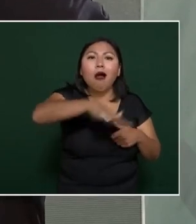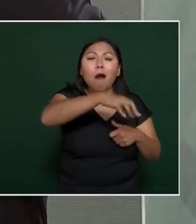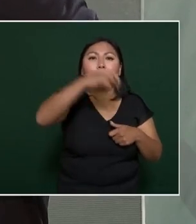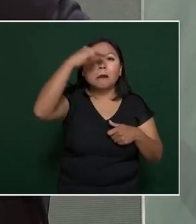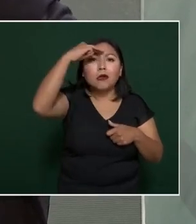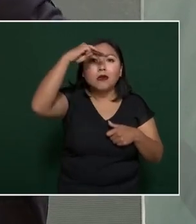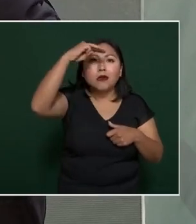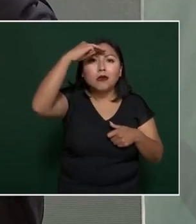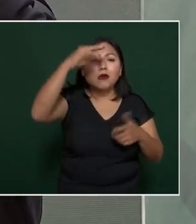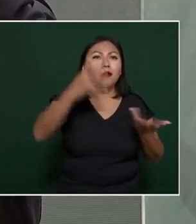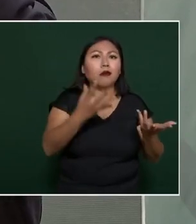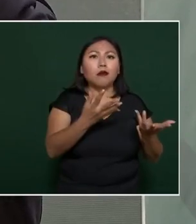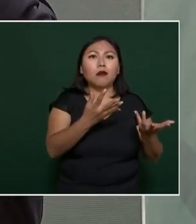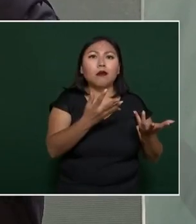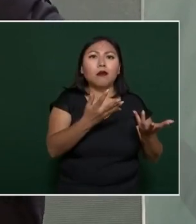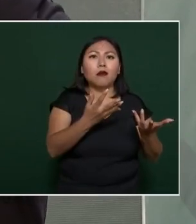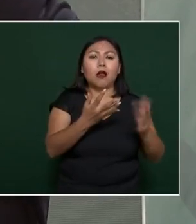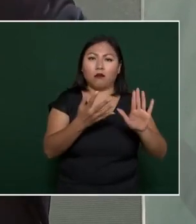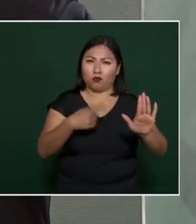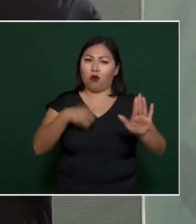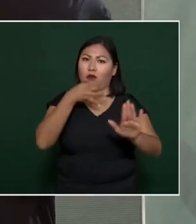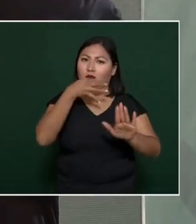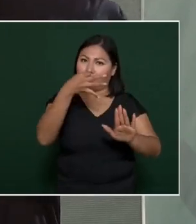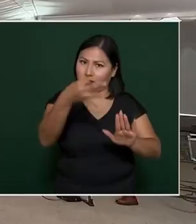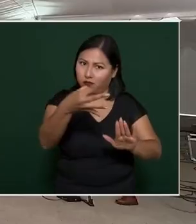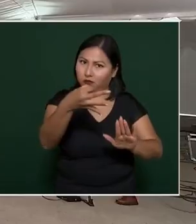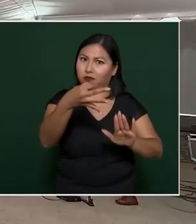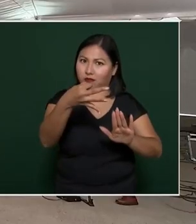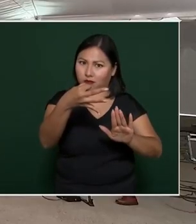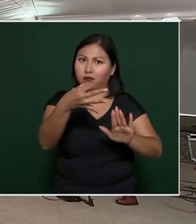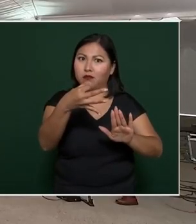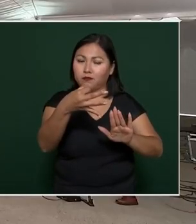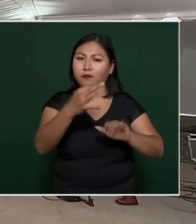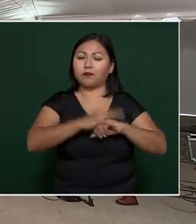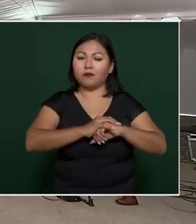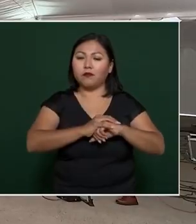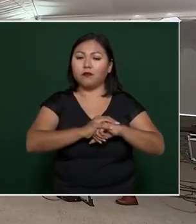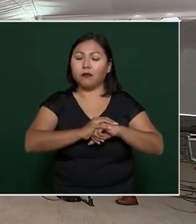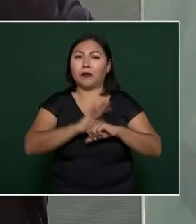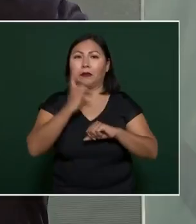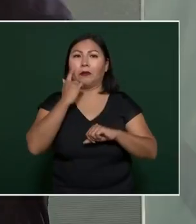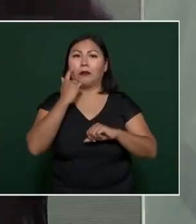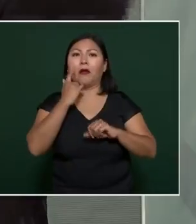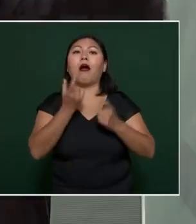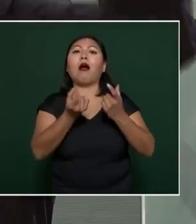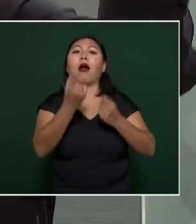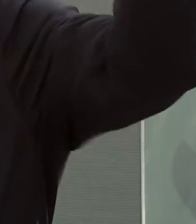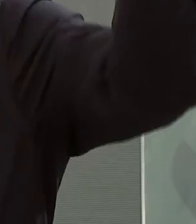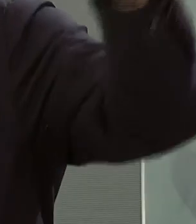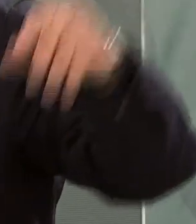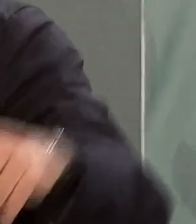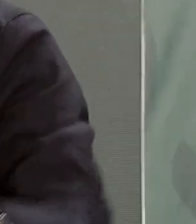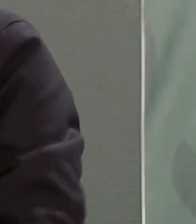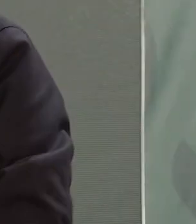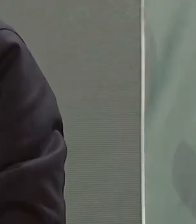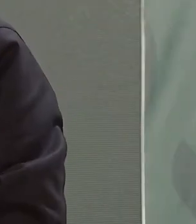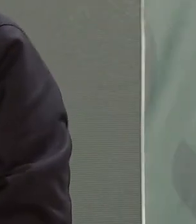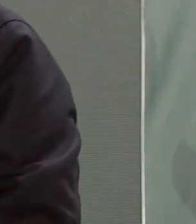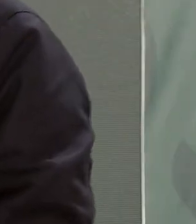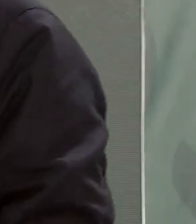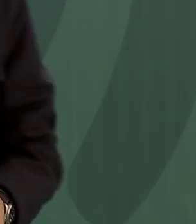también de manera muy hipócrita dicen algunos que no hay que tomar este caguam Dijo uno